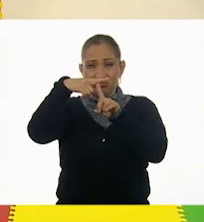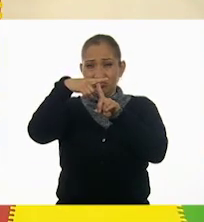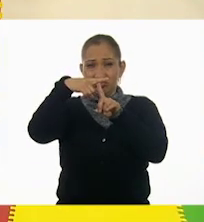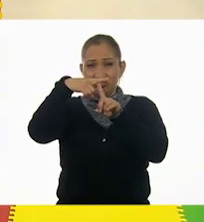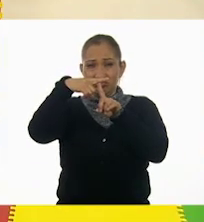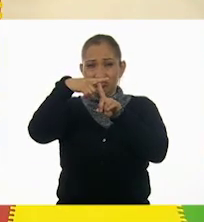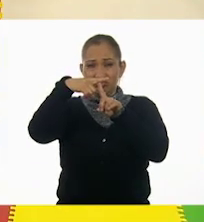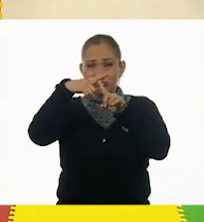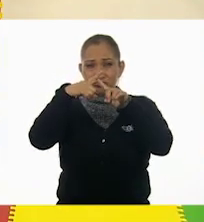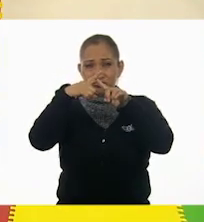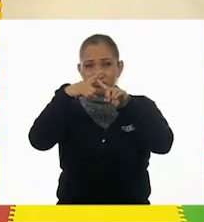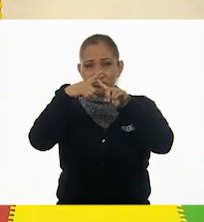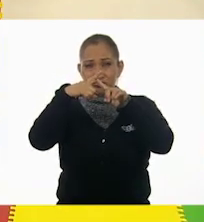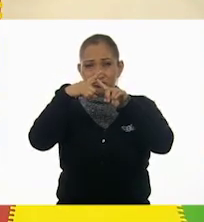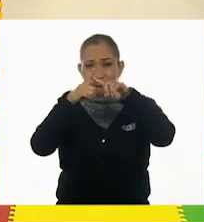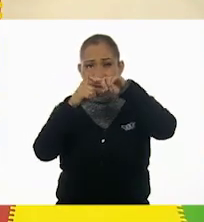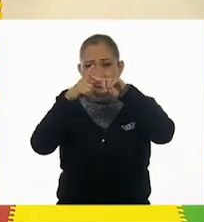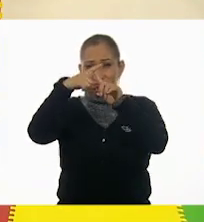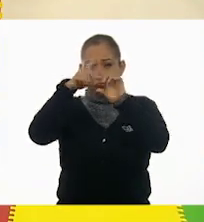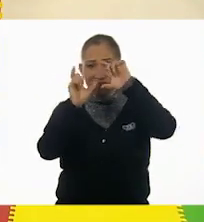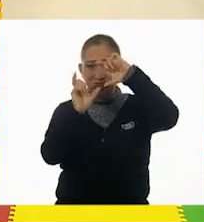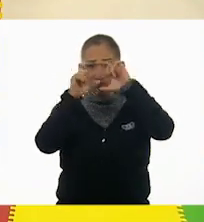No. ¿No, verdad?